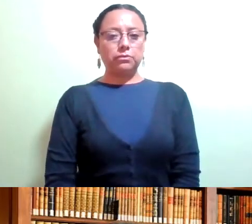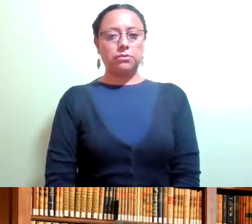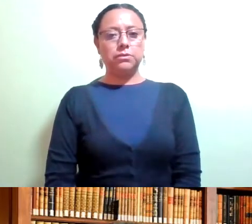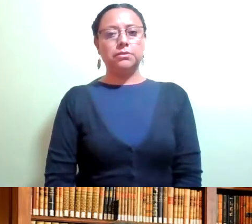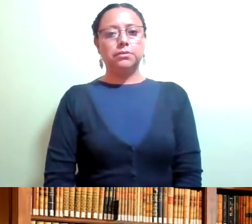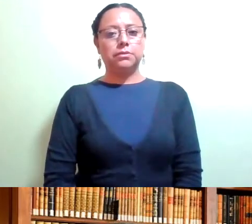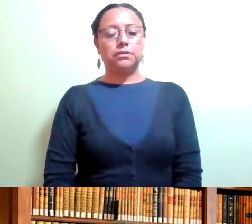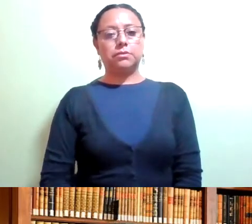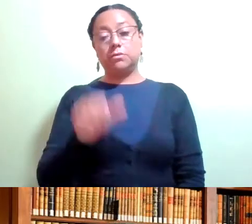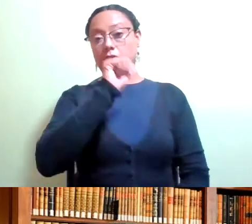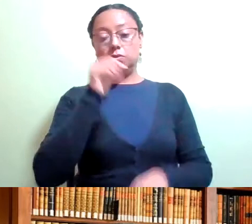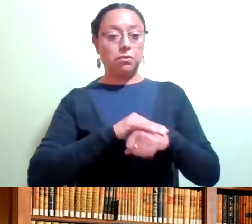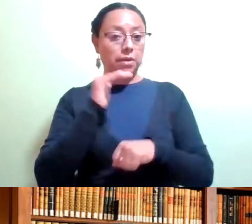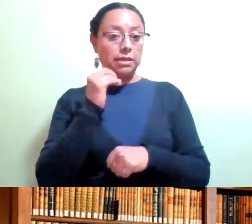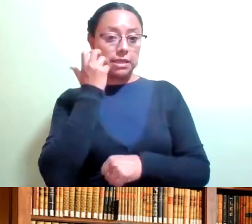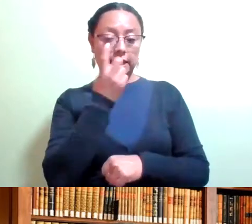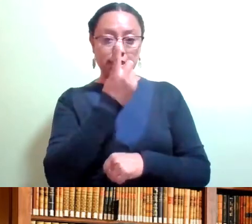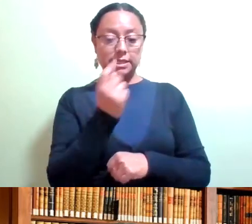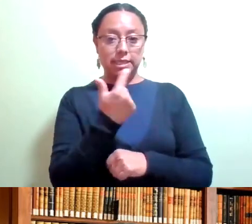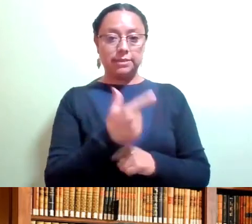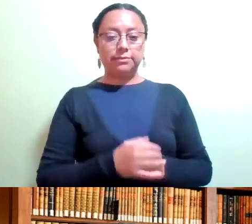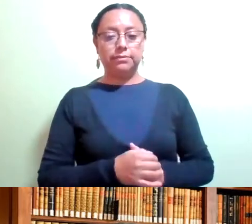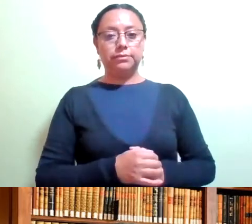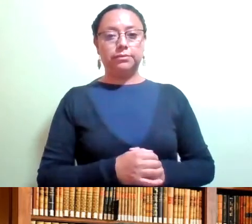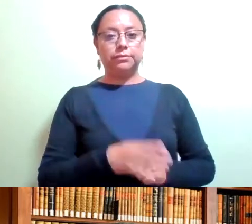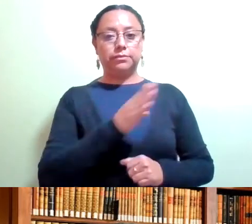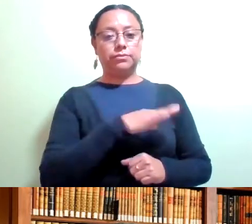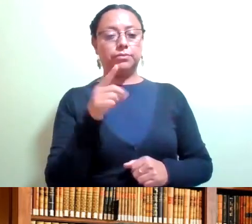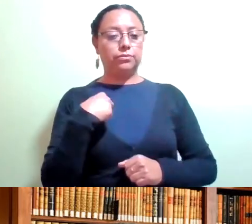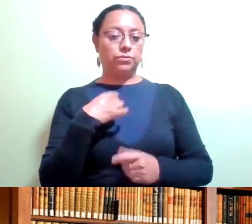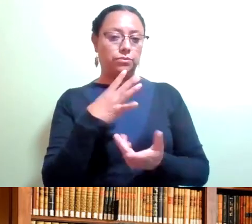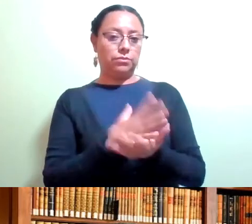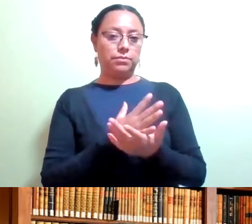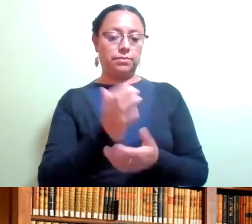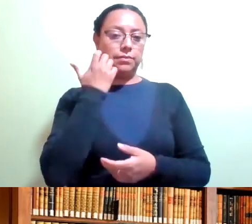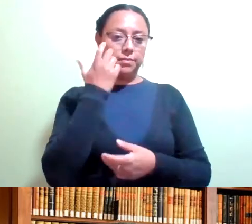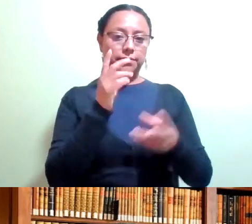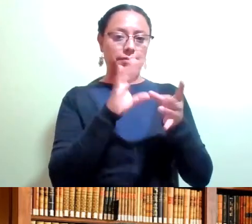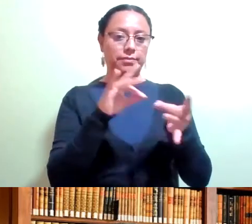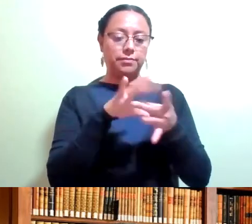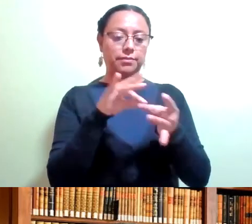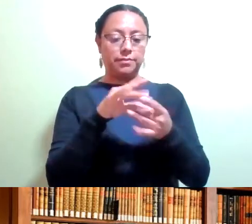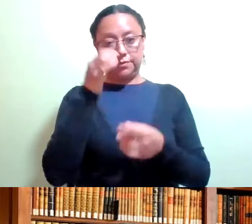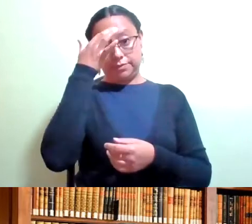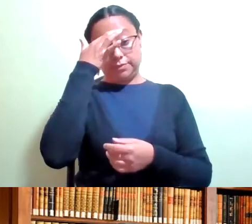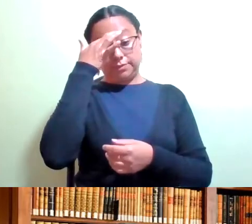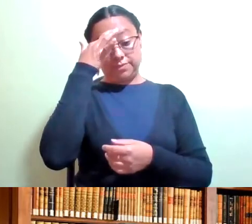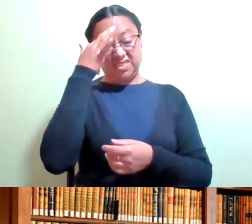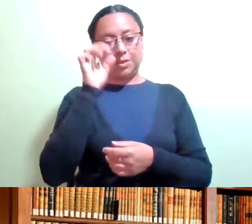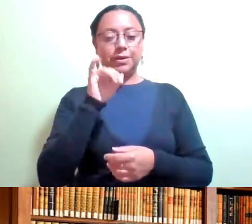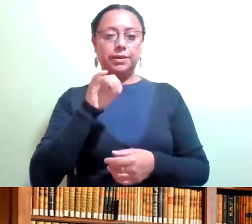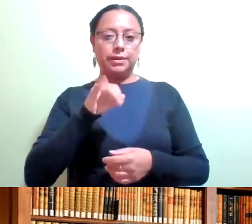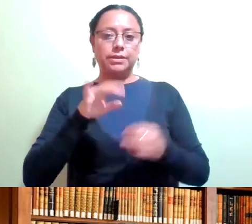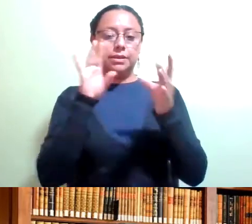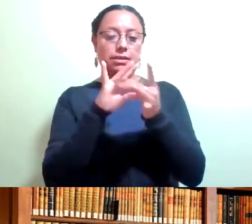¿Alguien más, diputadas o diputados? Bueno, nada más quisiera mencionar, quisiera decir que sí se menciona porque